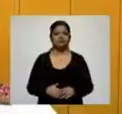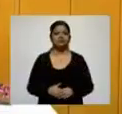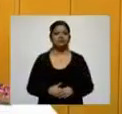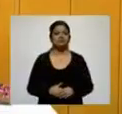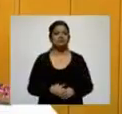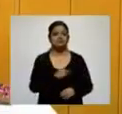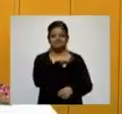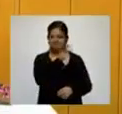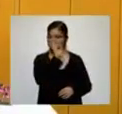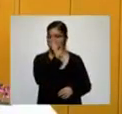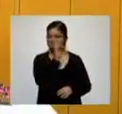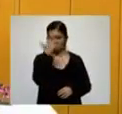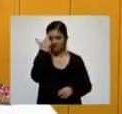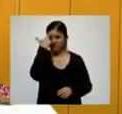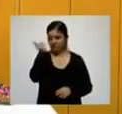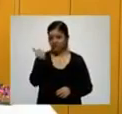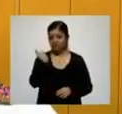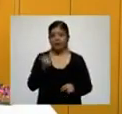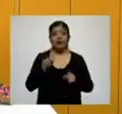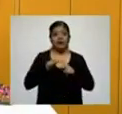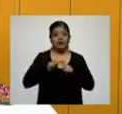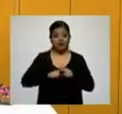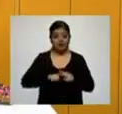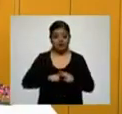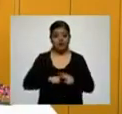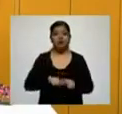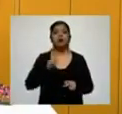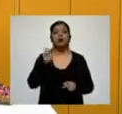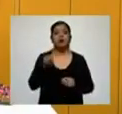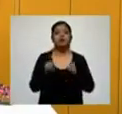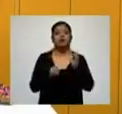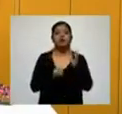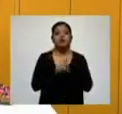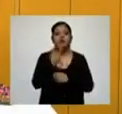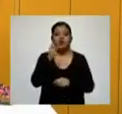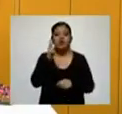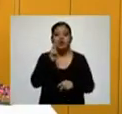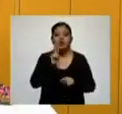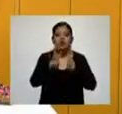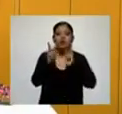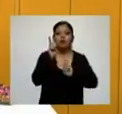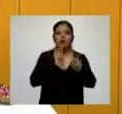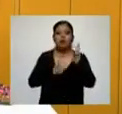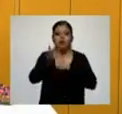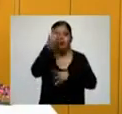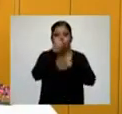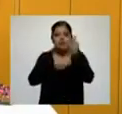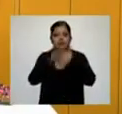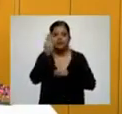Bien dicho, Ajolisto. Comenzamos entonces una nueva aventura para aprender.